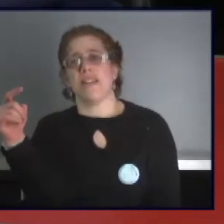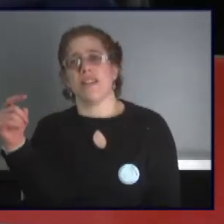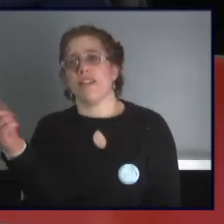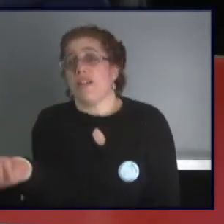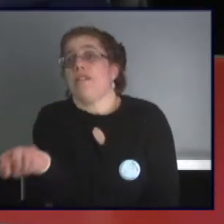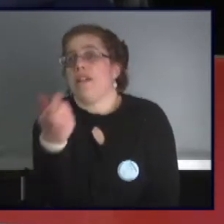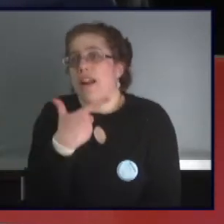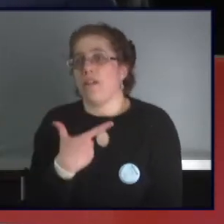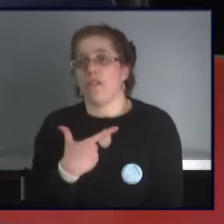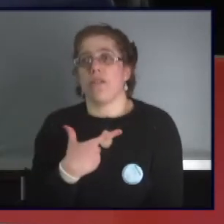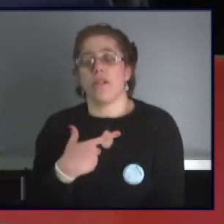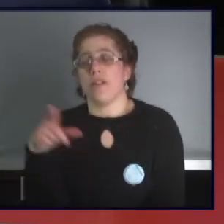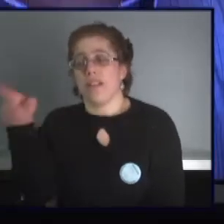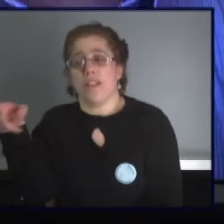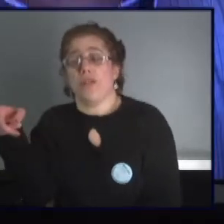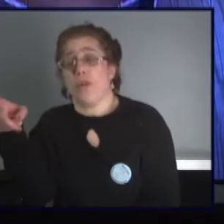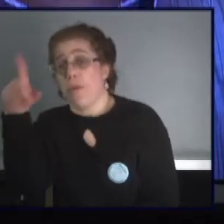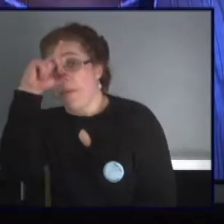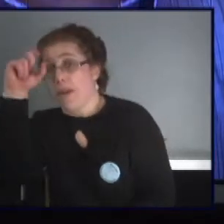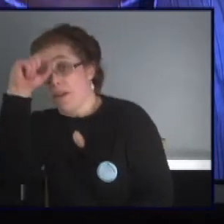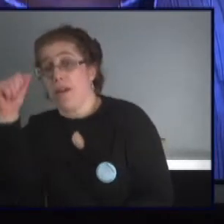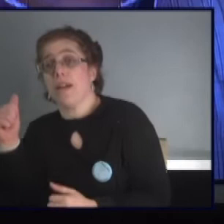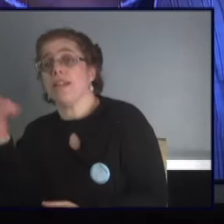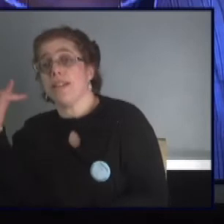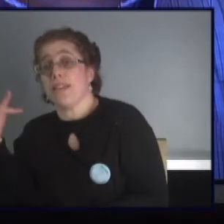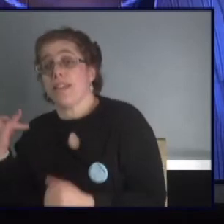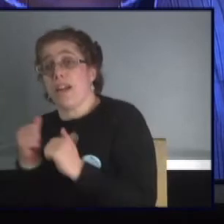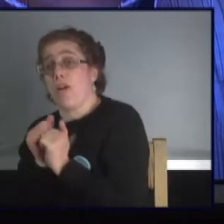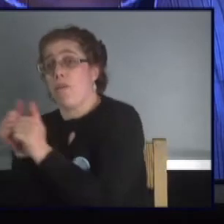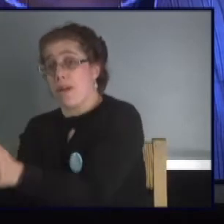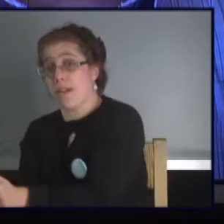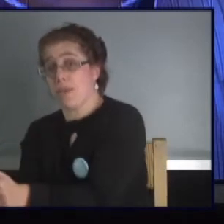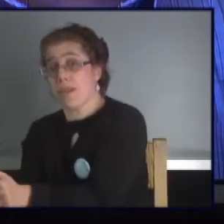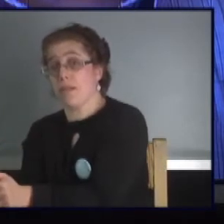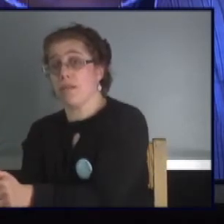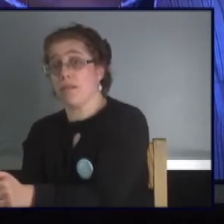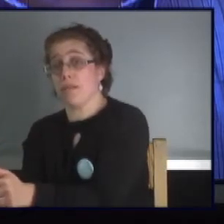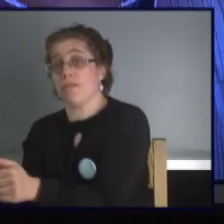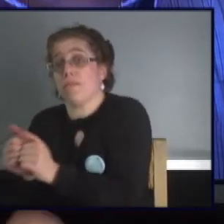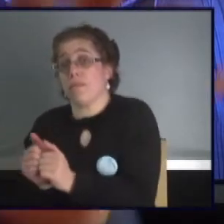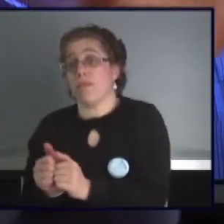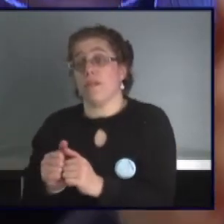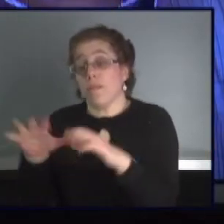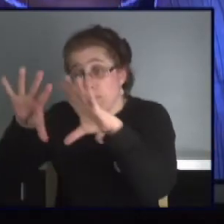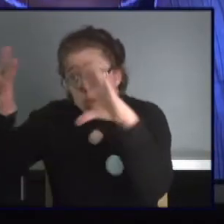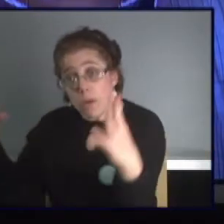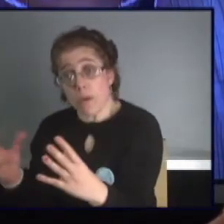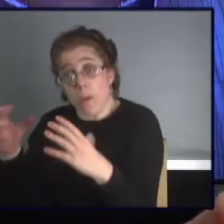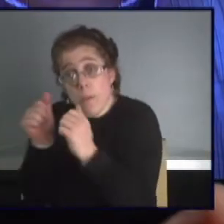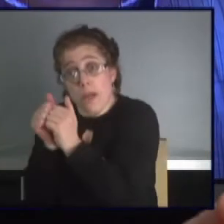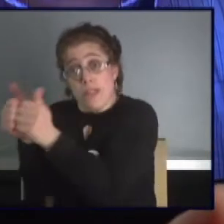objeto podría o por ahí sí pero tiene que tener acompañamiento de en el marco de un plan nacional